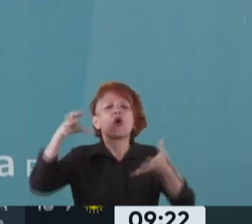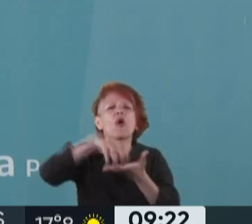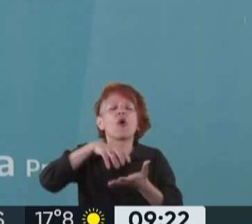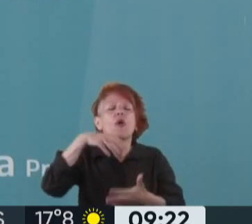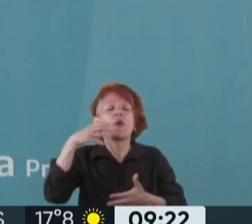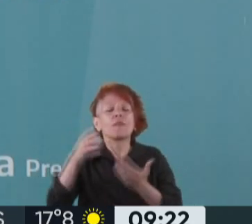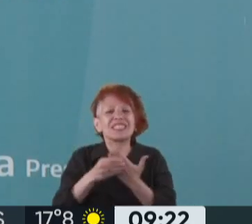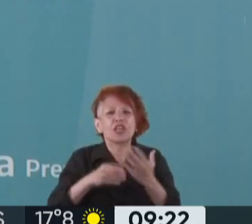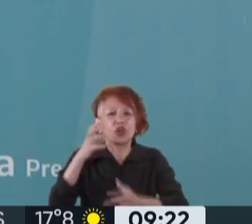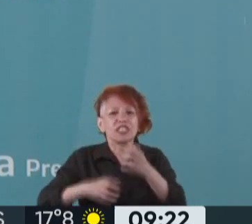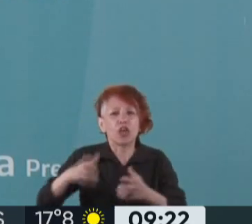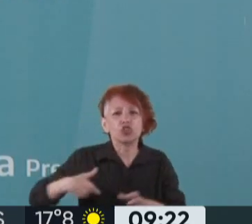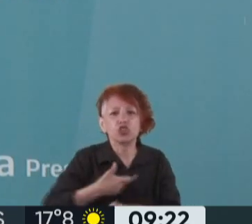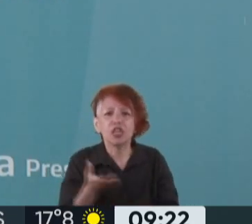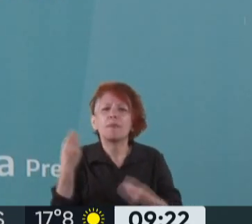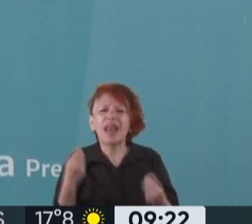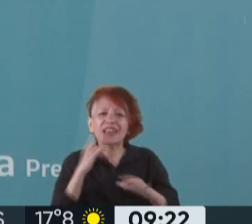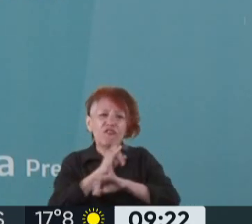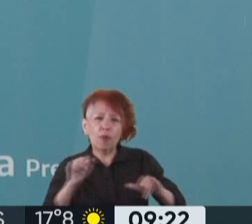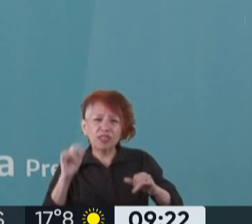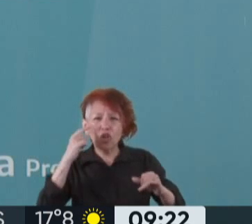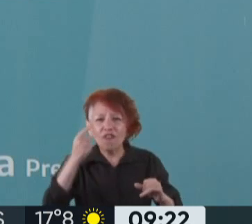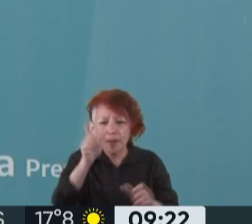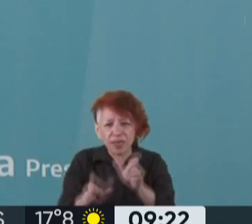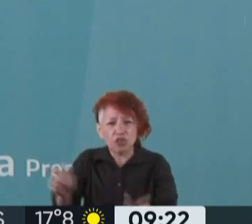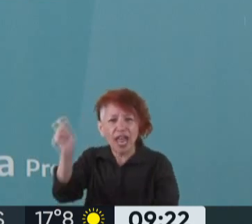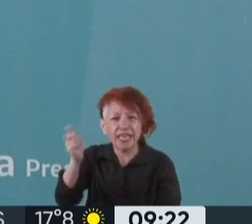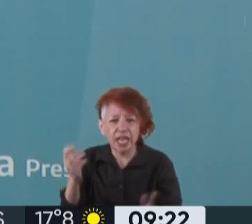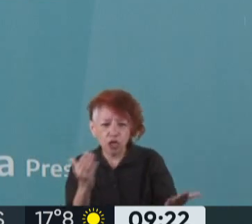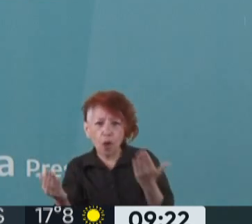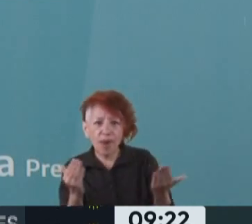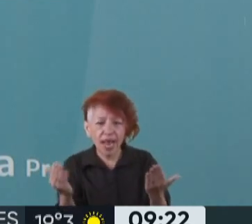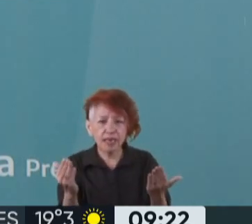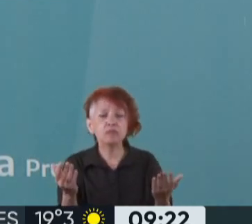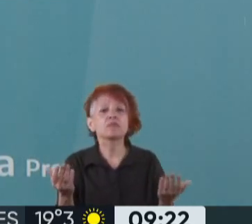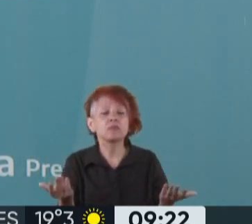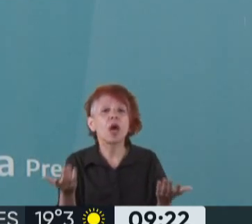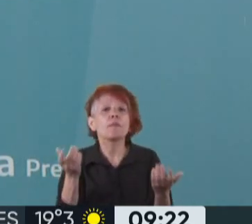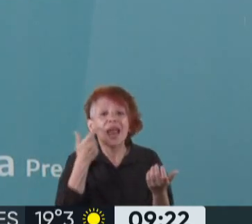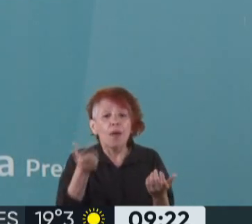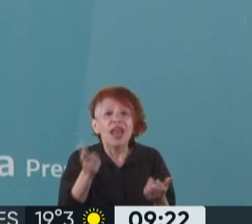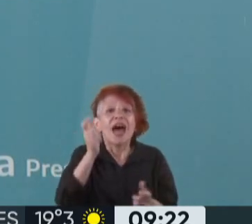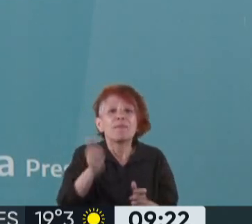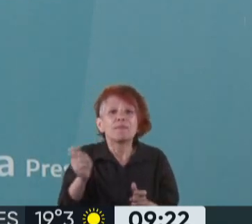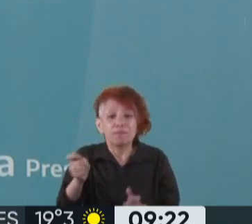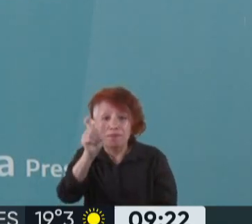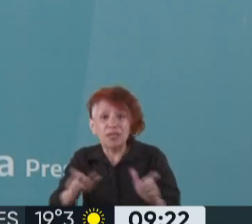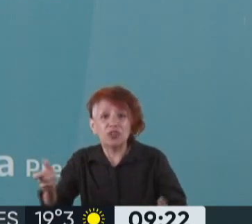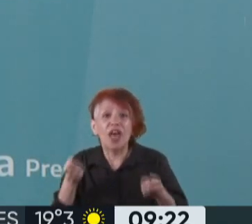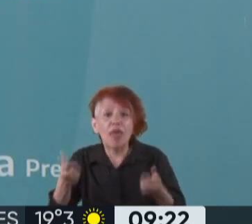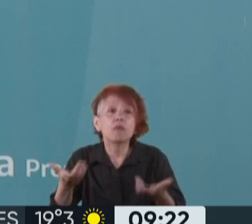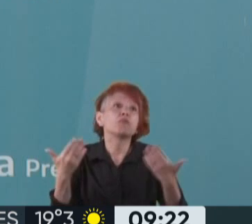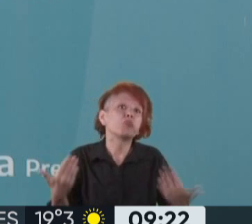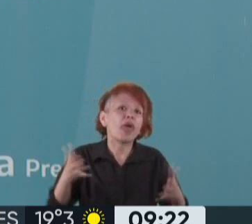para cruzar las bases de datos y ver efectivamente a qué universo es el que hay que llegar. Puede haber casos puntuales y tal vez pase que en una